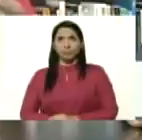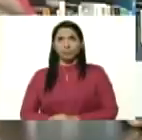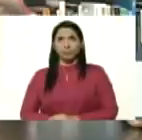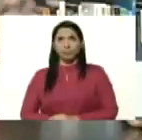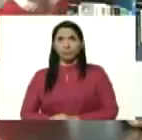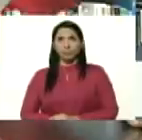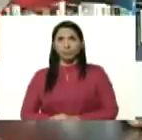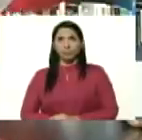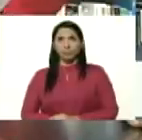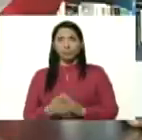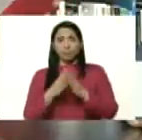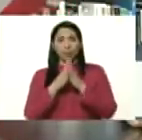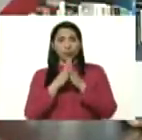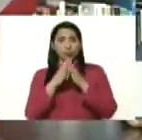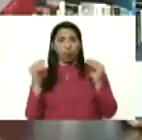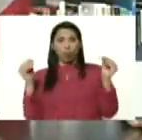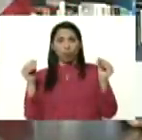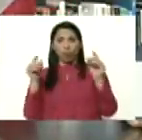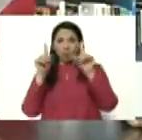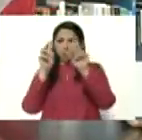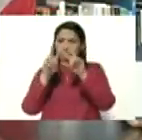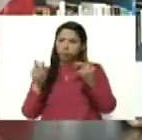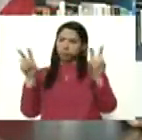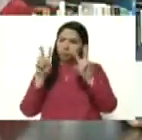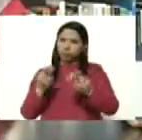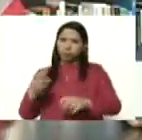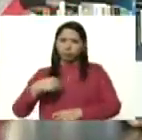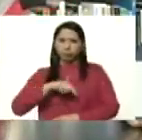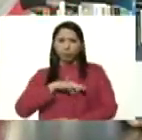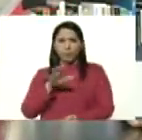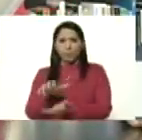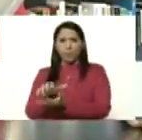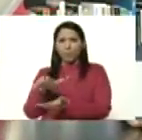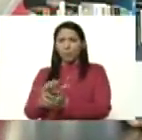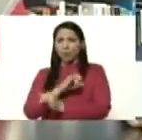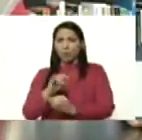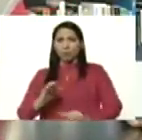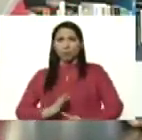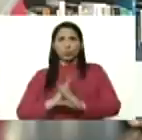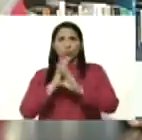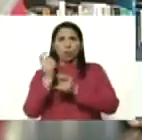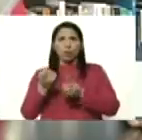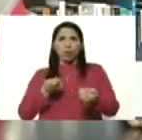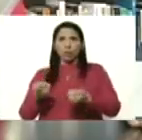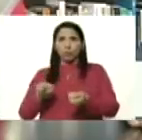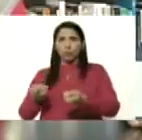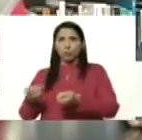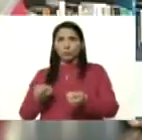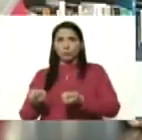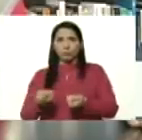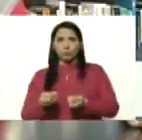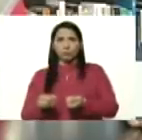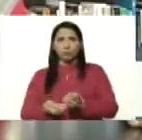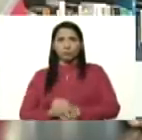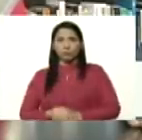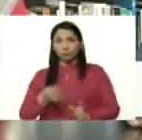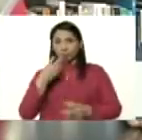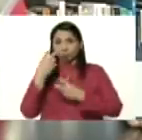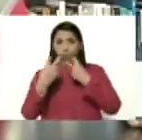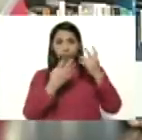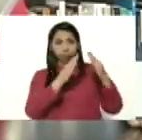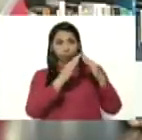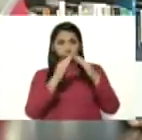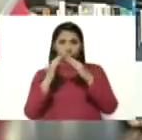a todo este foco que hemos tenido en Nueva Esparta, que estamos ya controlando. En la visita casa por